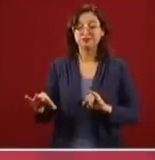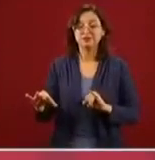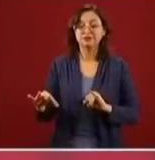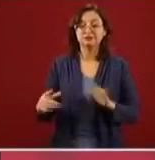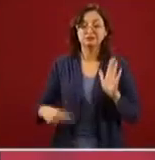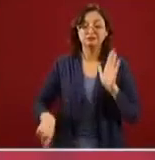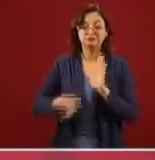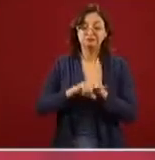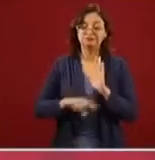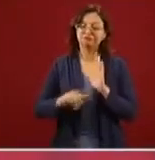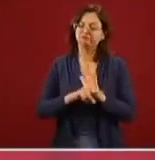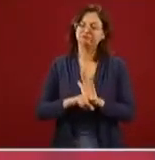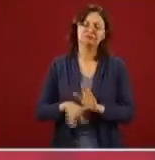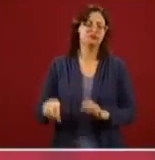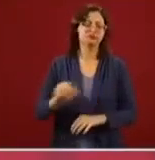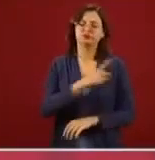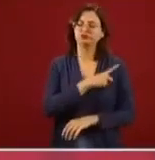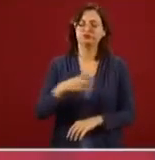negativo,